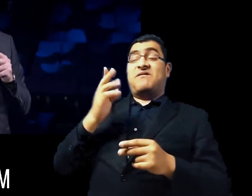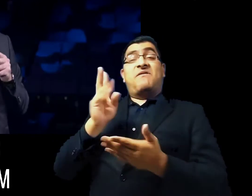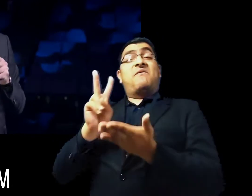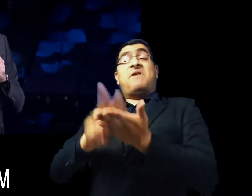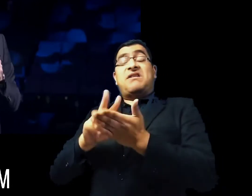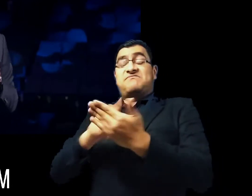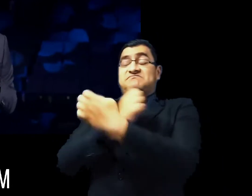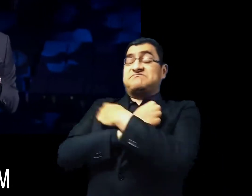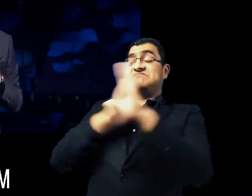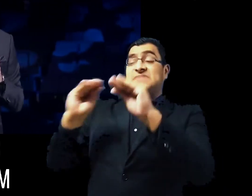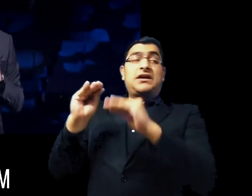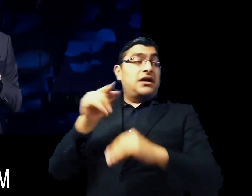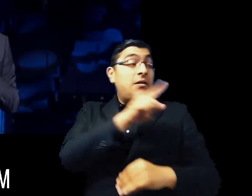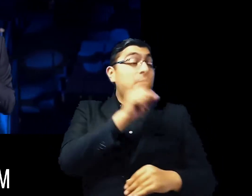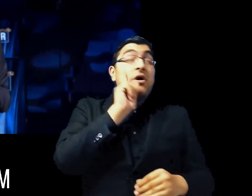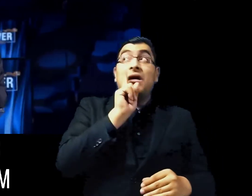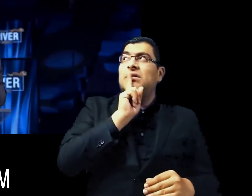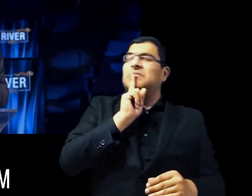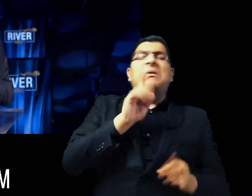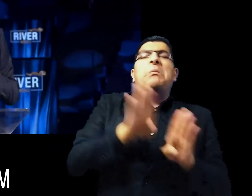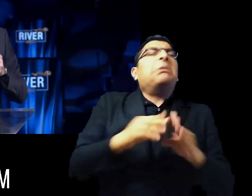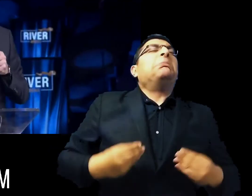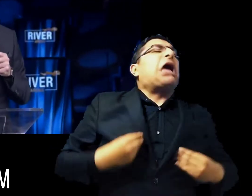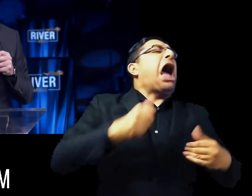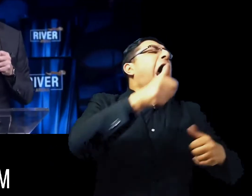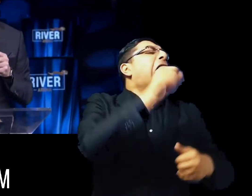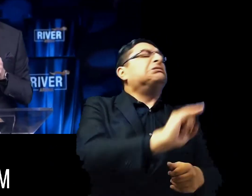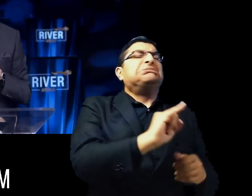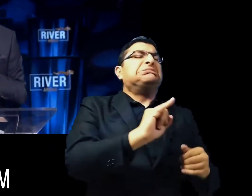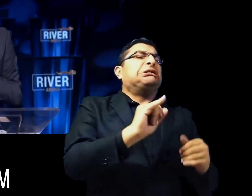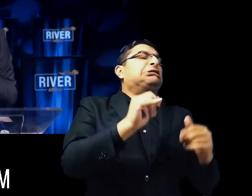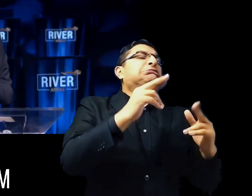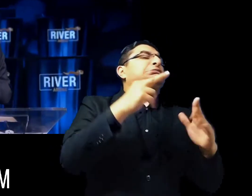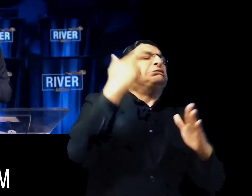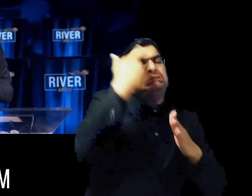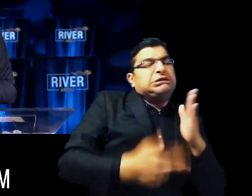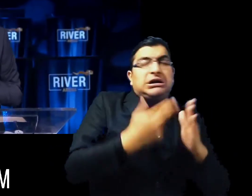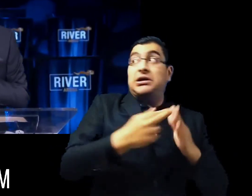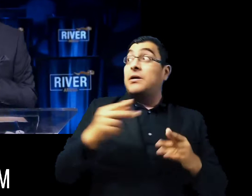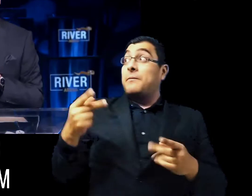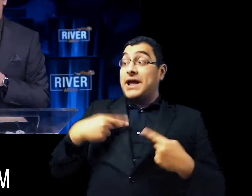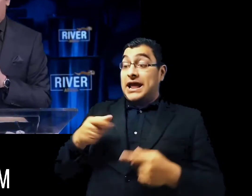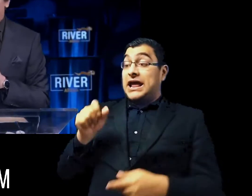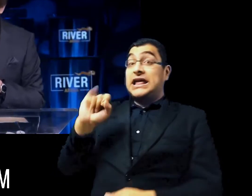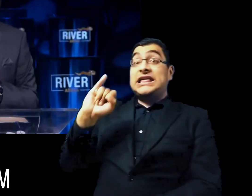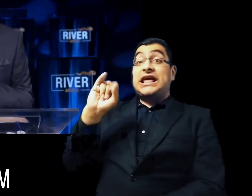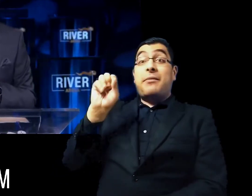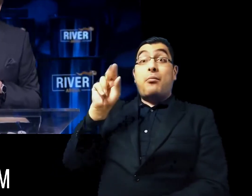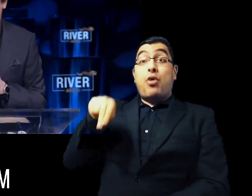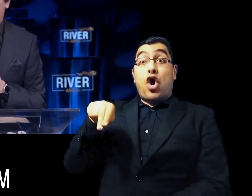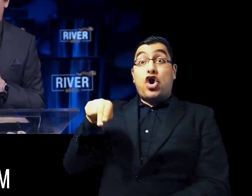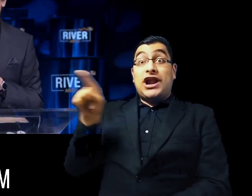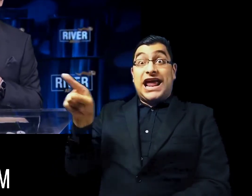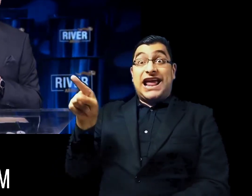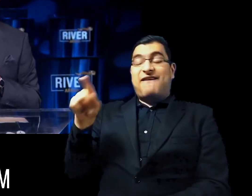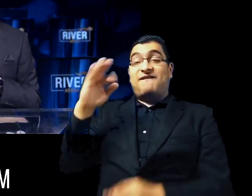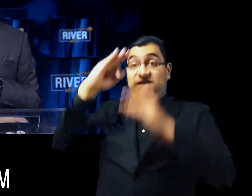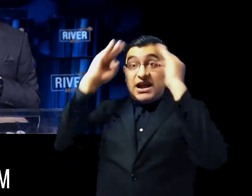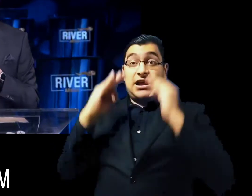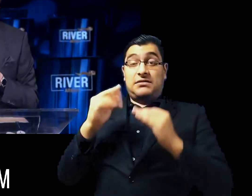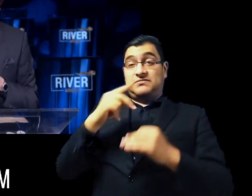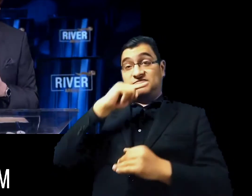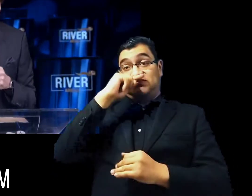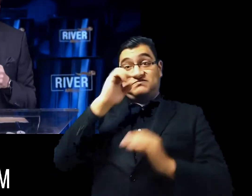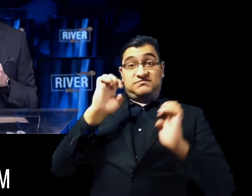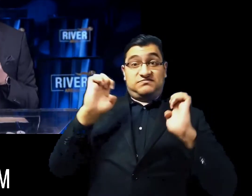vida rompiéndolos. Cualquier ciudadano elegiría a Simón el fariseo porque tiene clase,